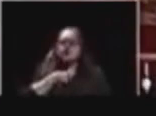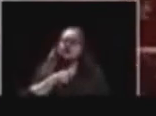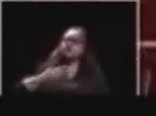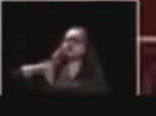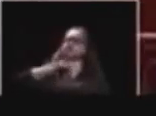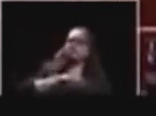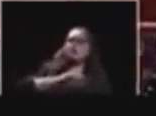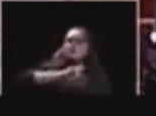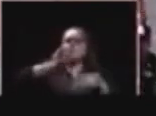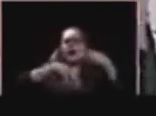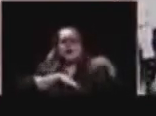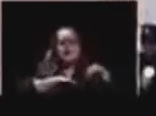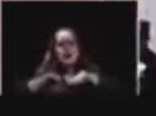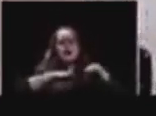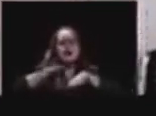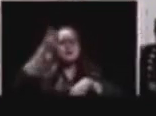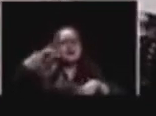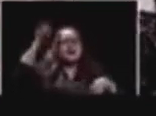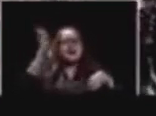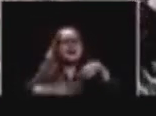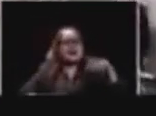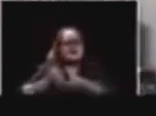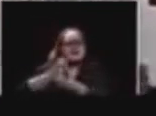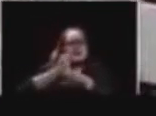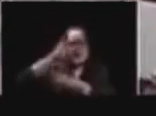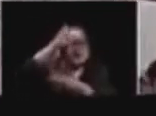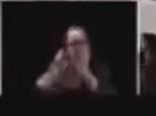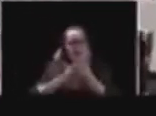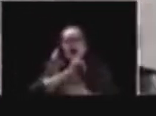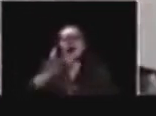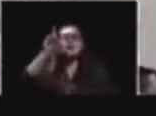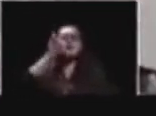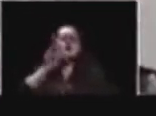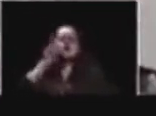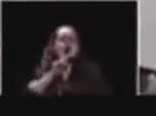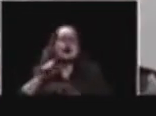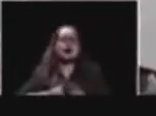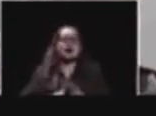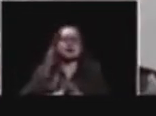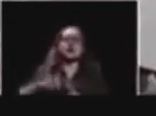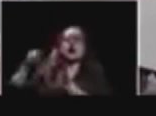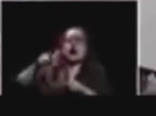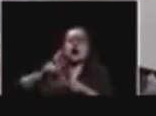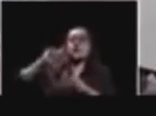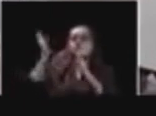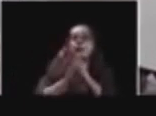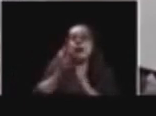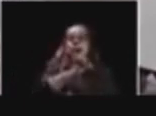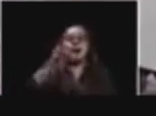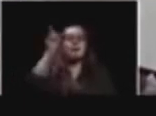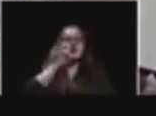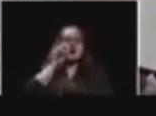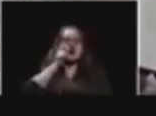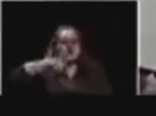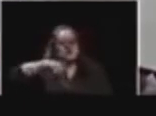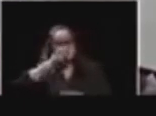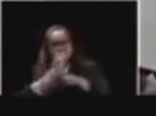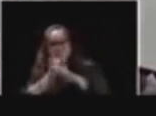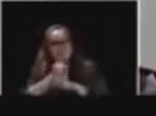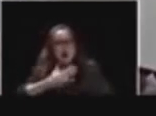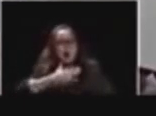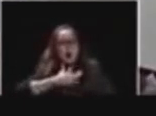mucha energía para erradicar la violencia de género, hacer justicia en el caso de los feminicidios,